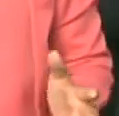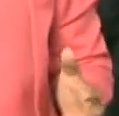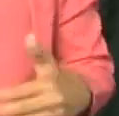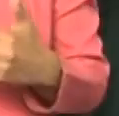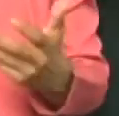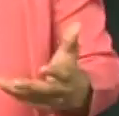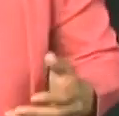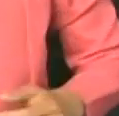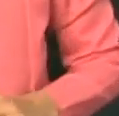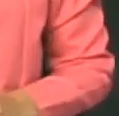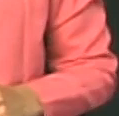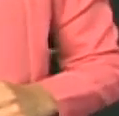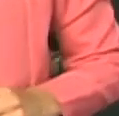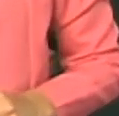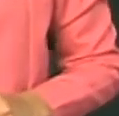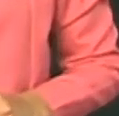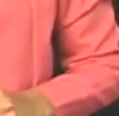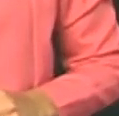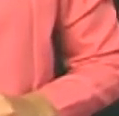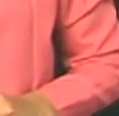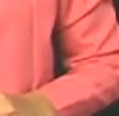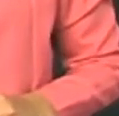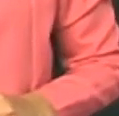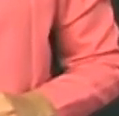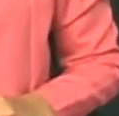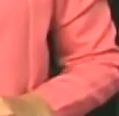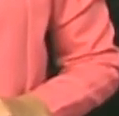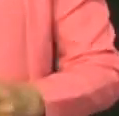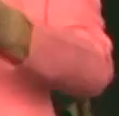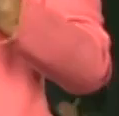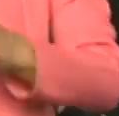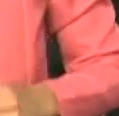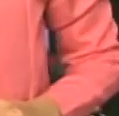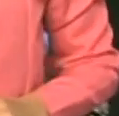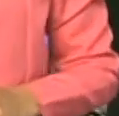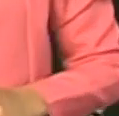reuniones que ha mantenido esta comisión de la Asamblea Nacional. Adelante.